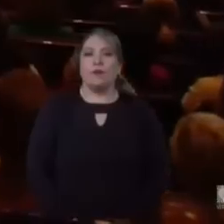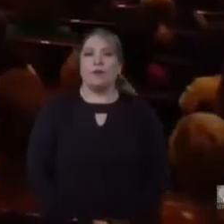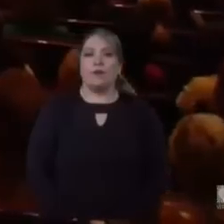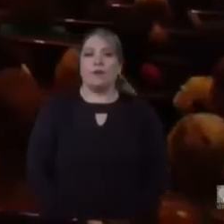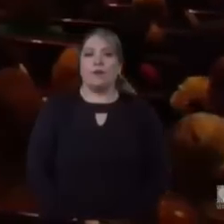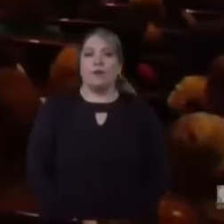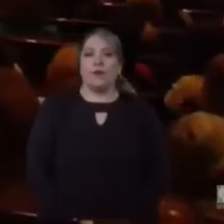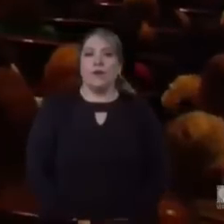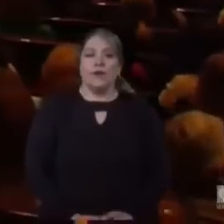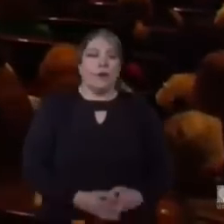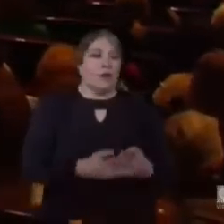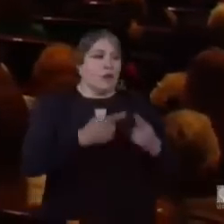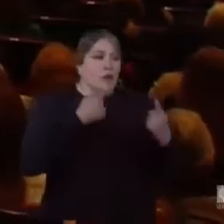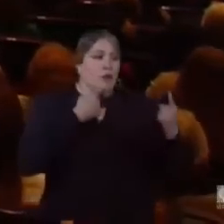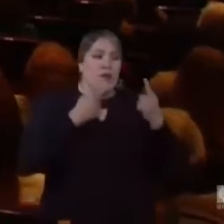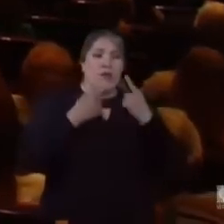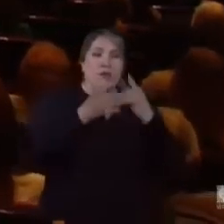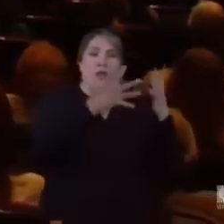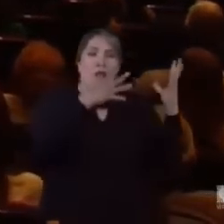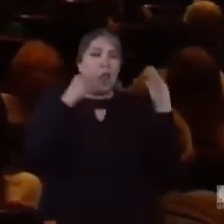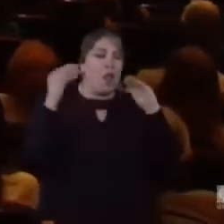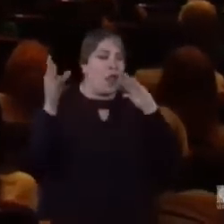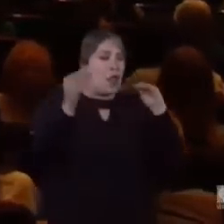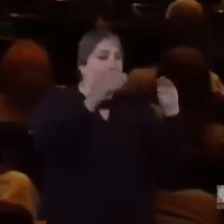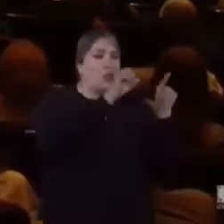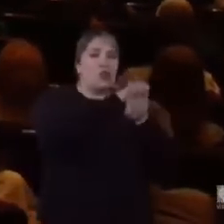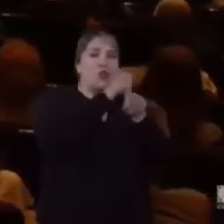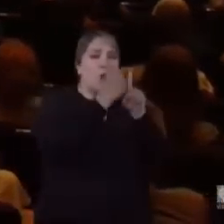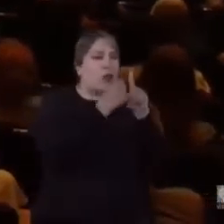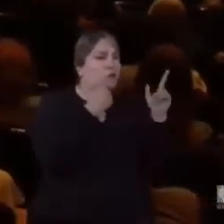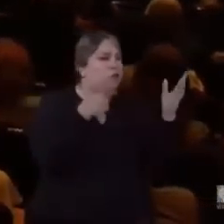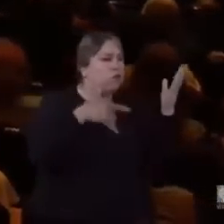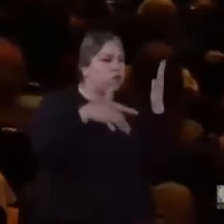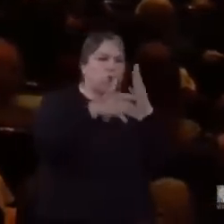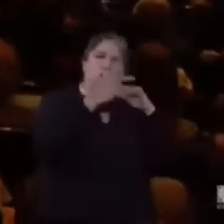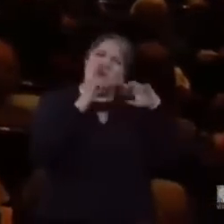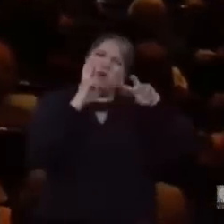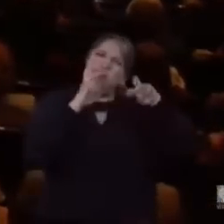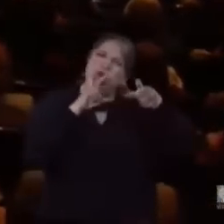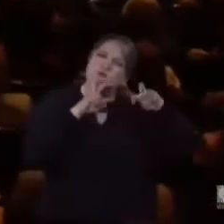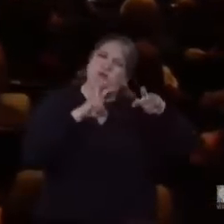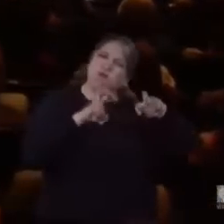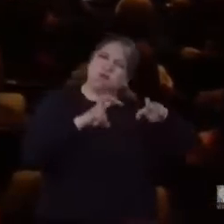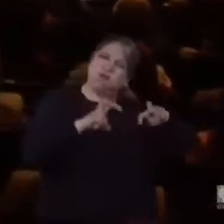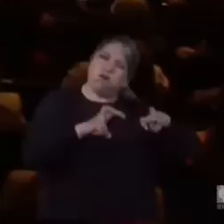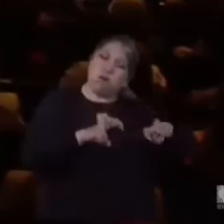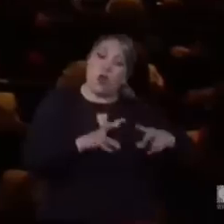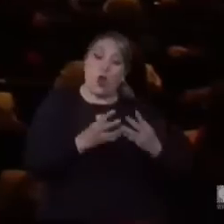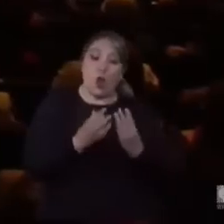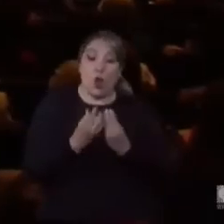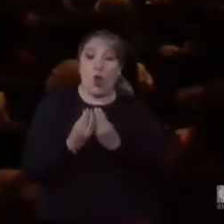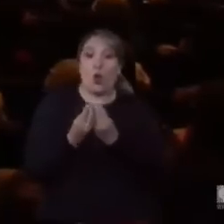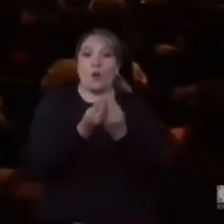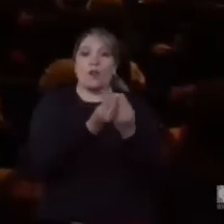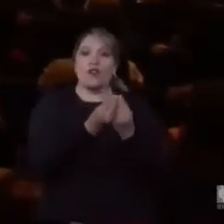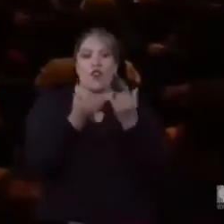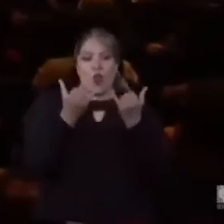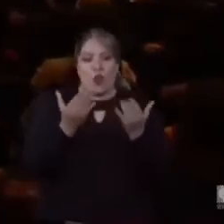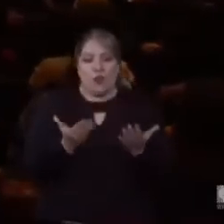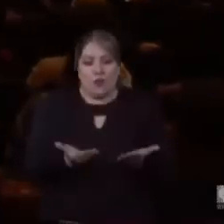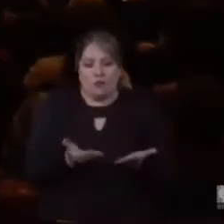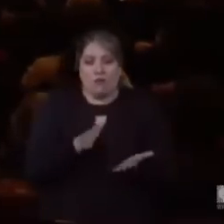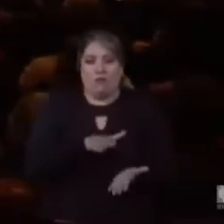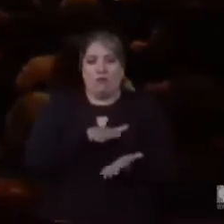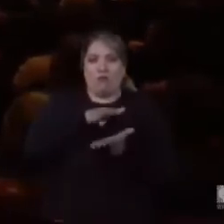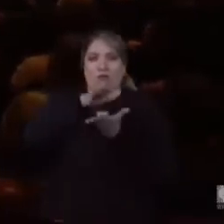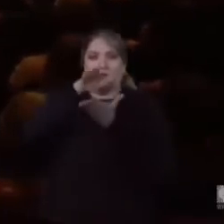Como resultado del diálogo social y de la investigación de 10 volúmenes, la Comisión entrega hoy